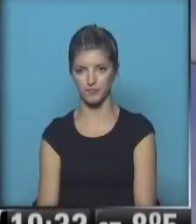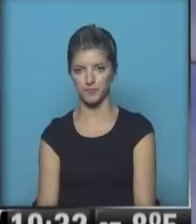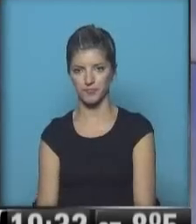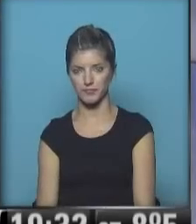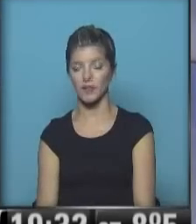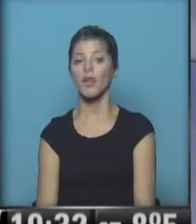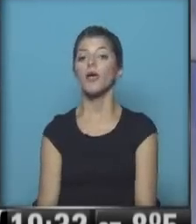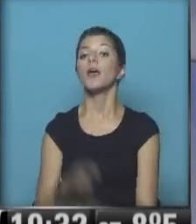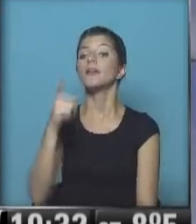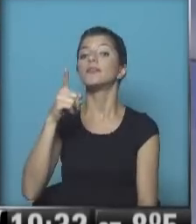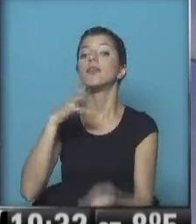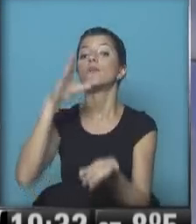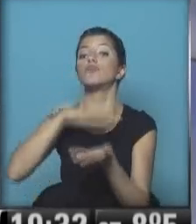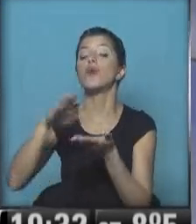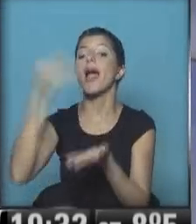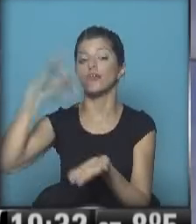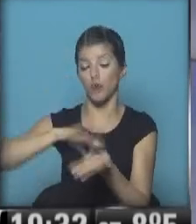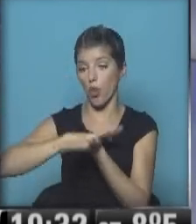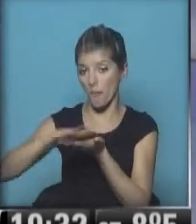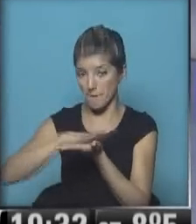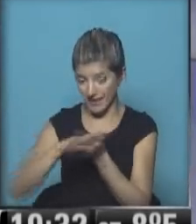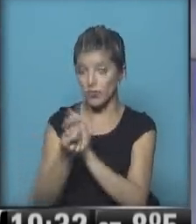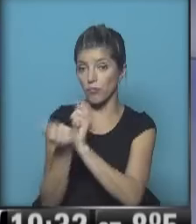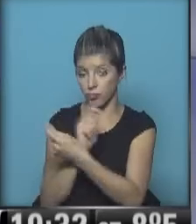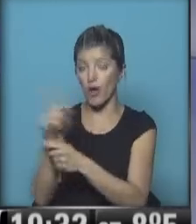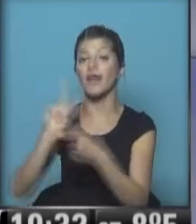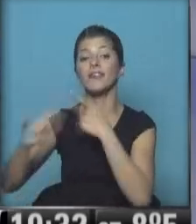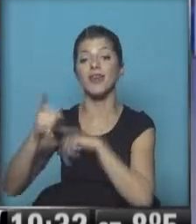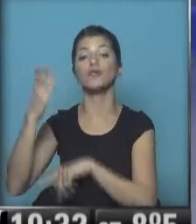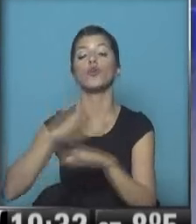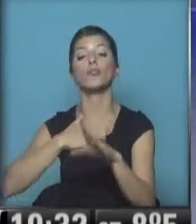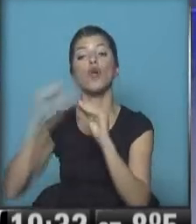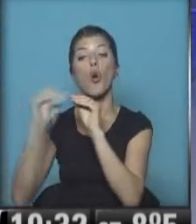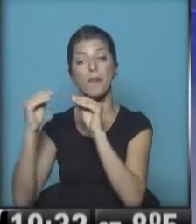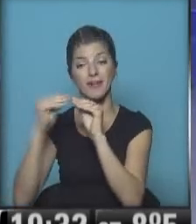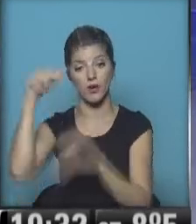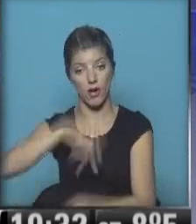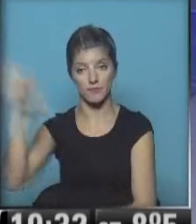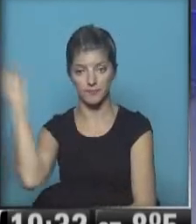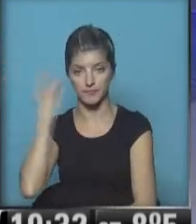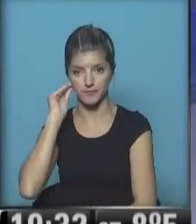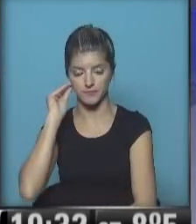Consejo del Salario Mínimo Vital y Móvil, allí en el Ministerio de Trabajo. Volvemos a Fernando Alonso. Fernando, te escuchamos.